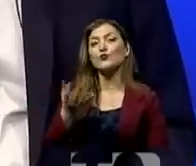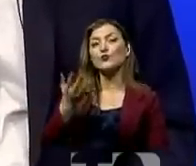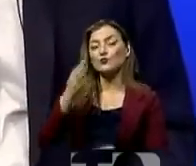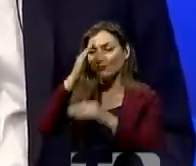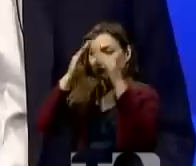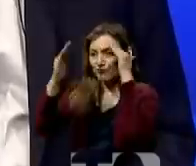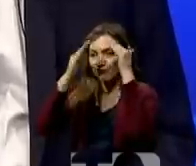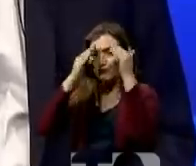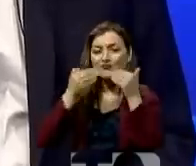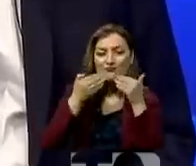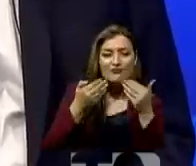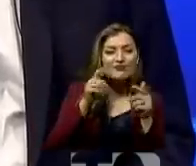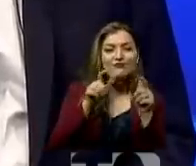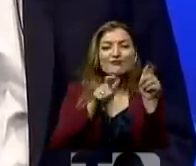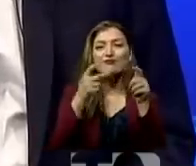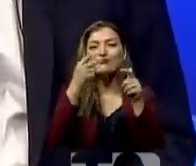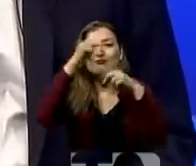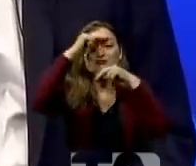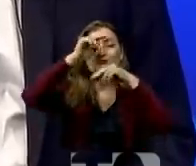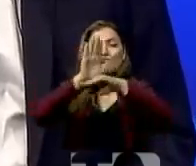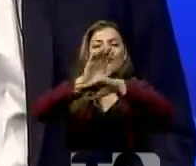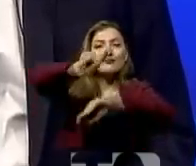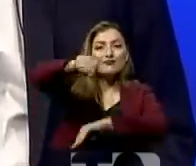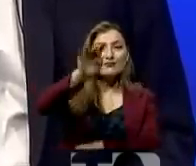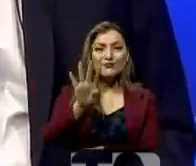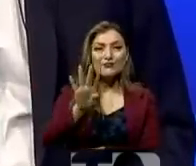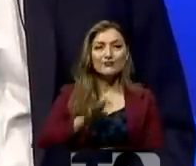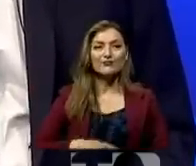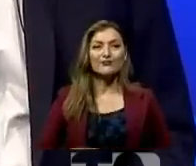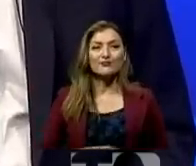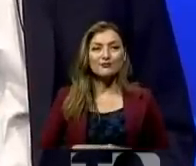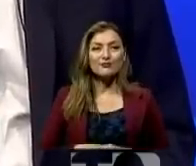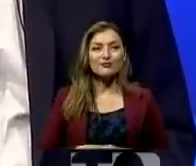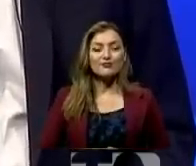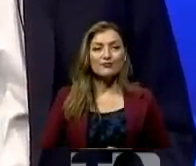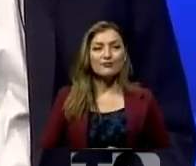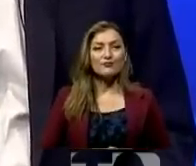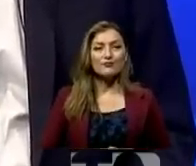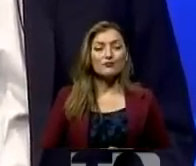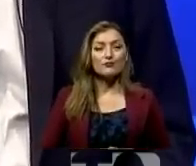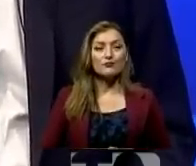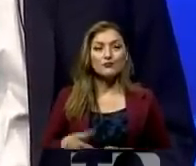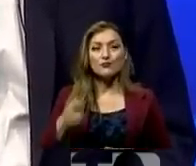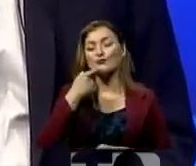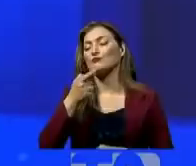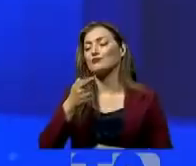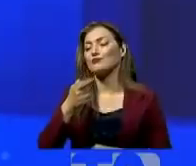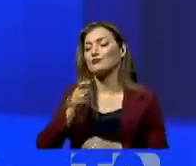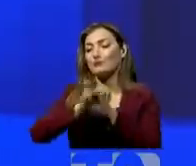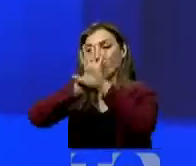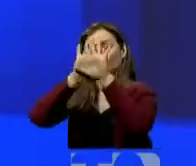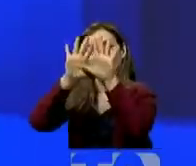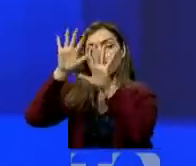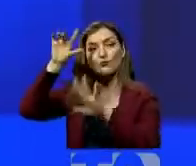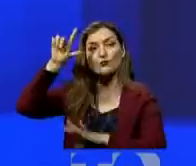que nos pueden ver y escuchar a través de teleamazonas este lo dicho claramente el gobierno siempre tiene y